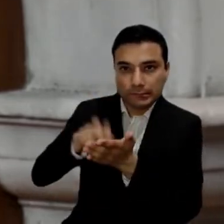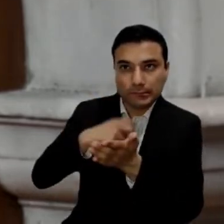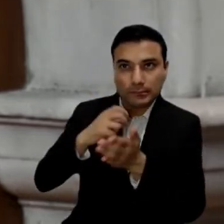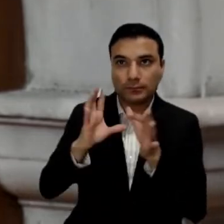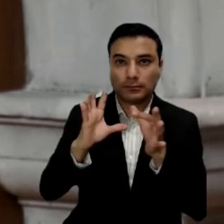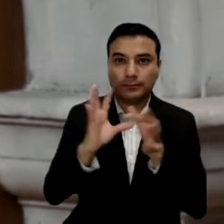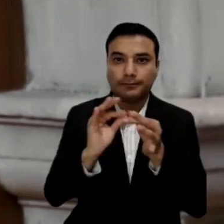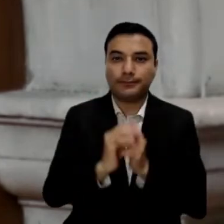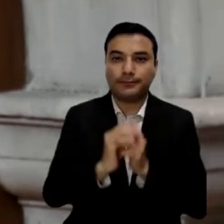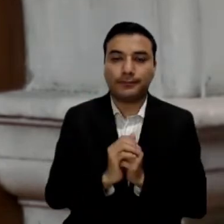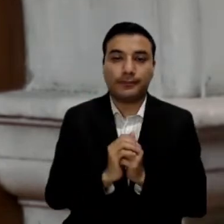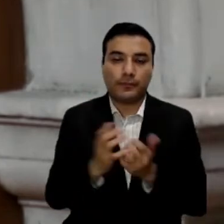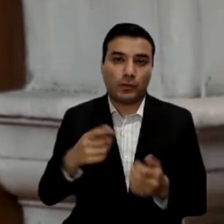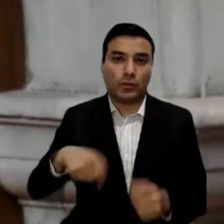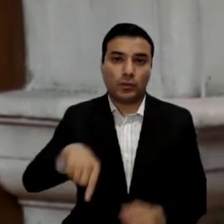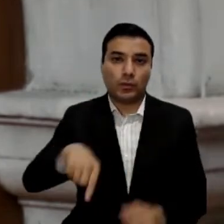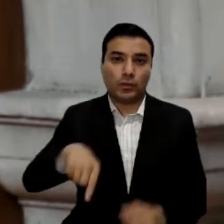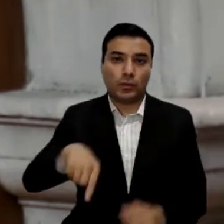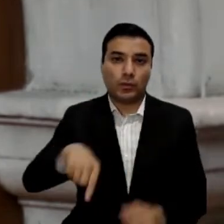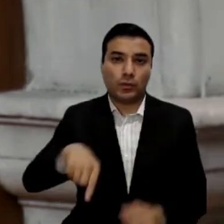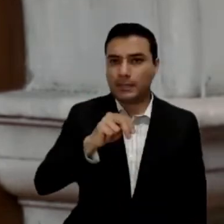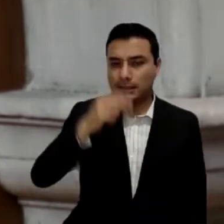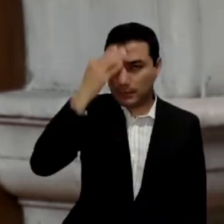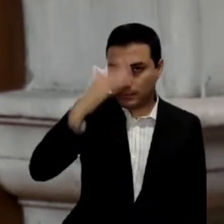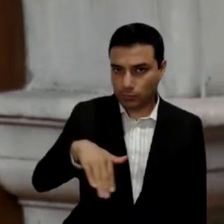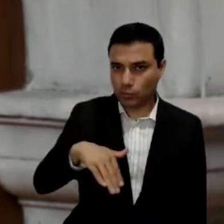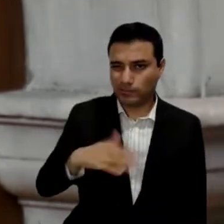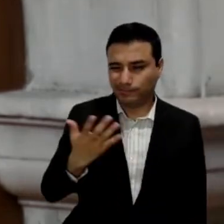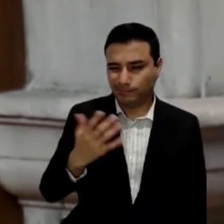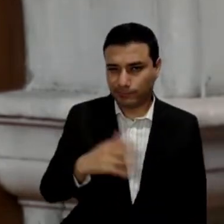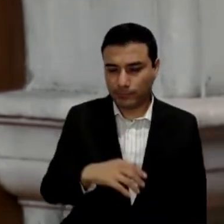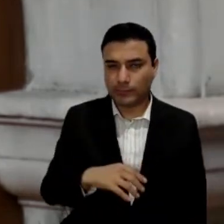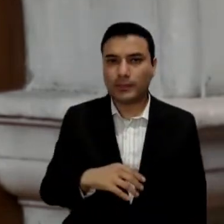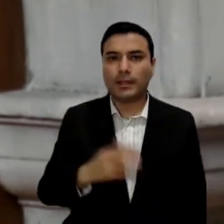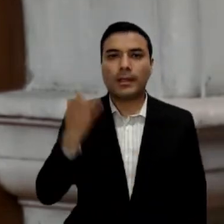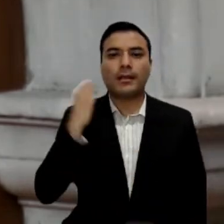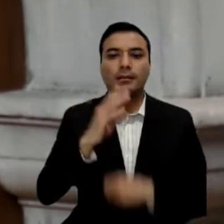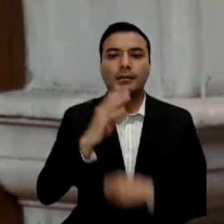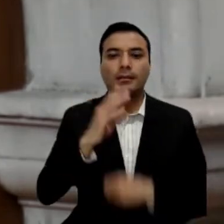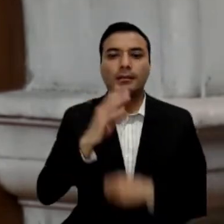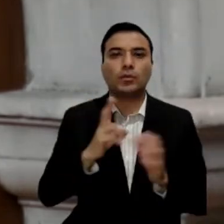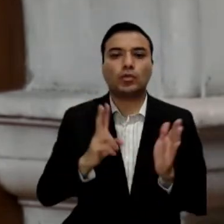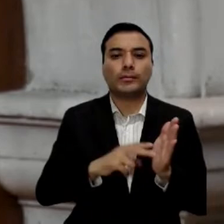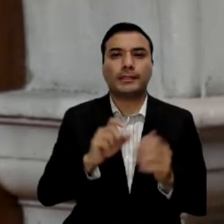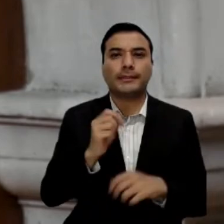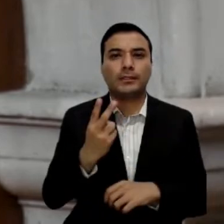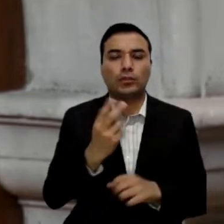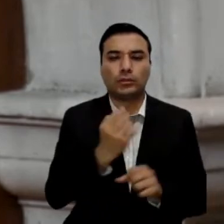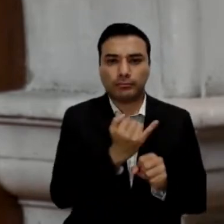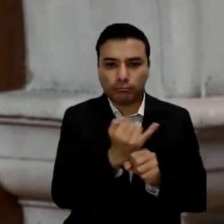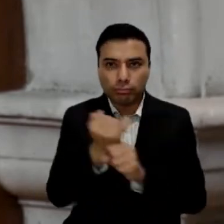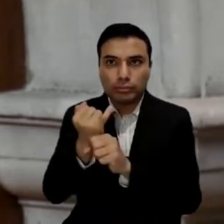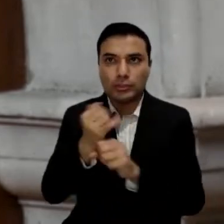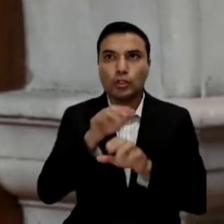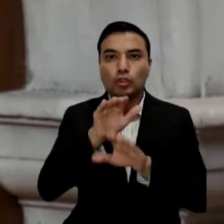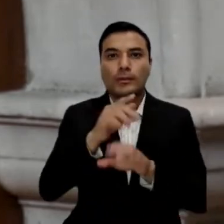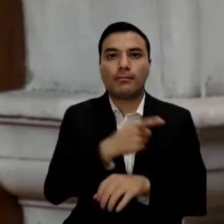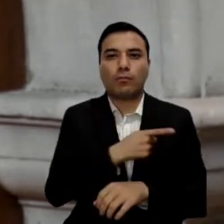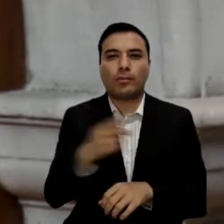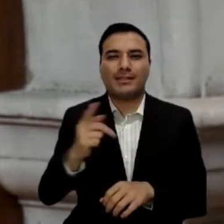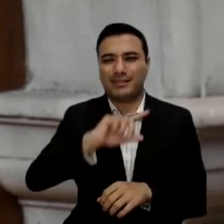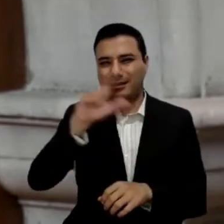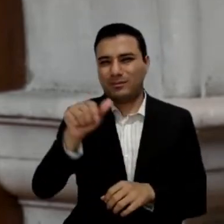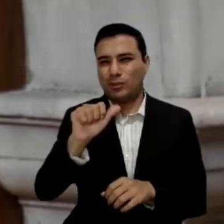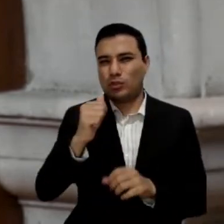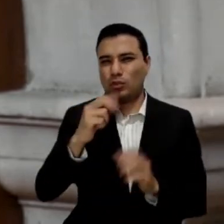reconocemos en Acción Nacional que con base a la medición de pobreza del año 2022, dada a conocer en agosto del